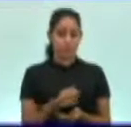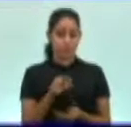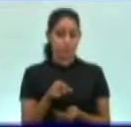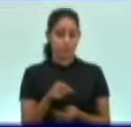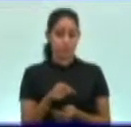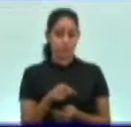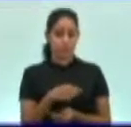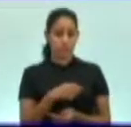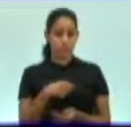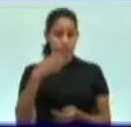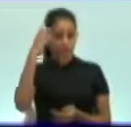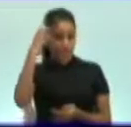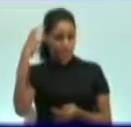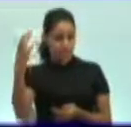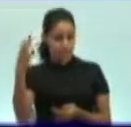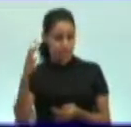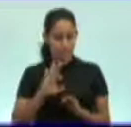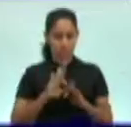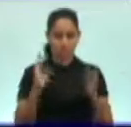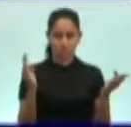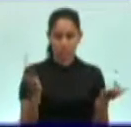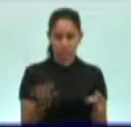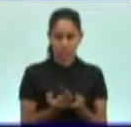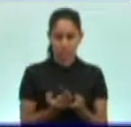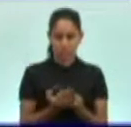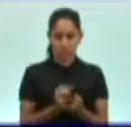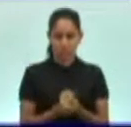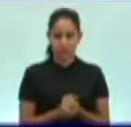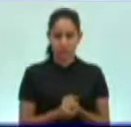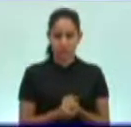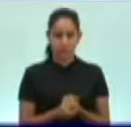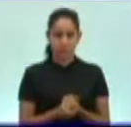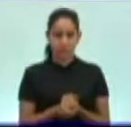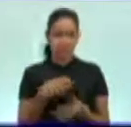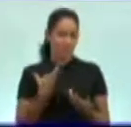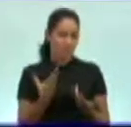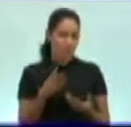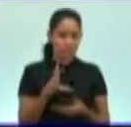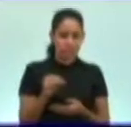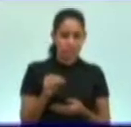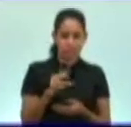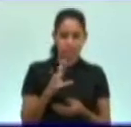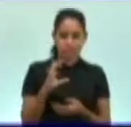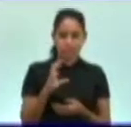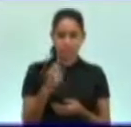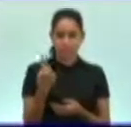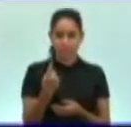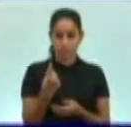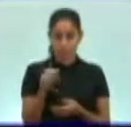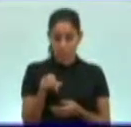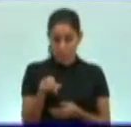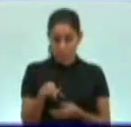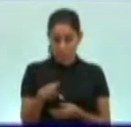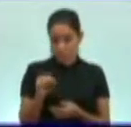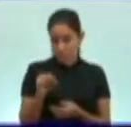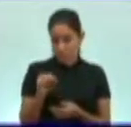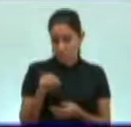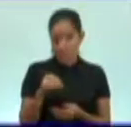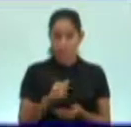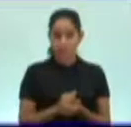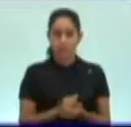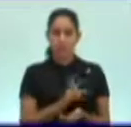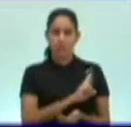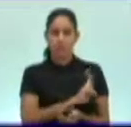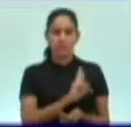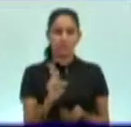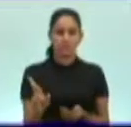las familias. Cuando hablamos del capítulo 1, se expresa en él la